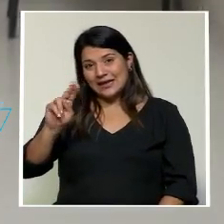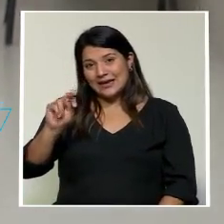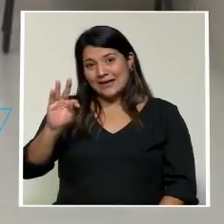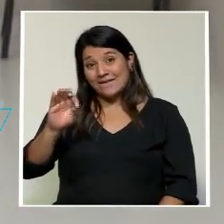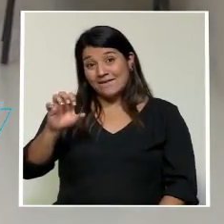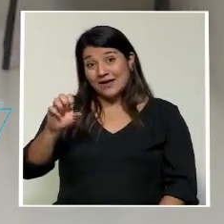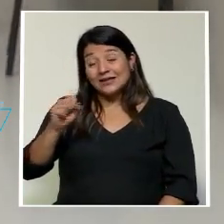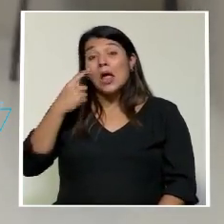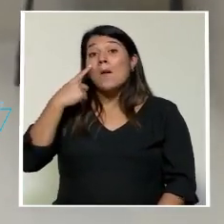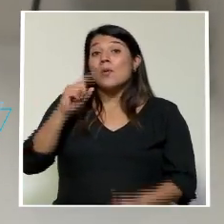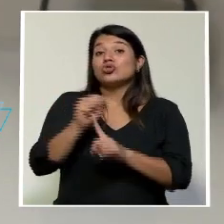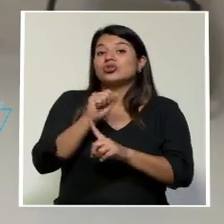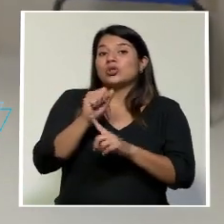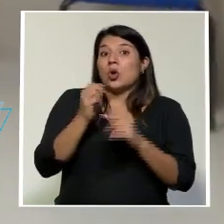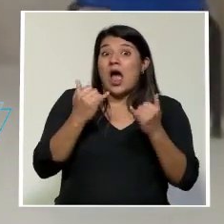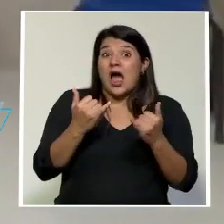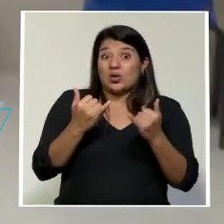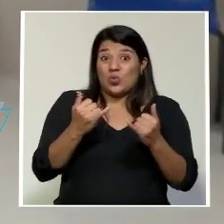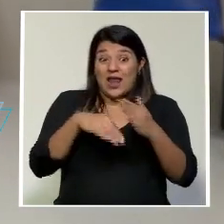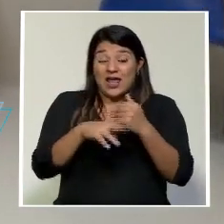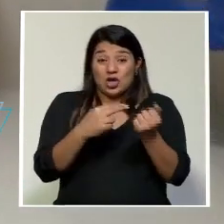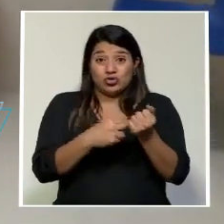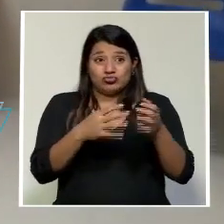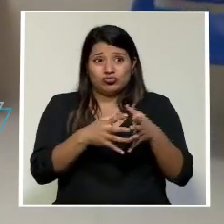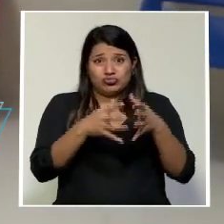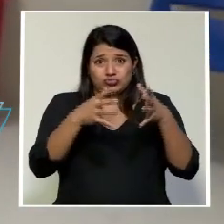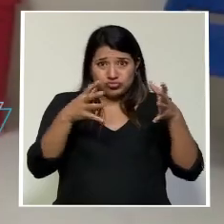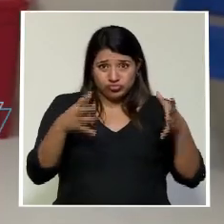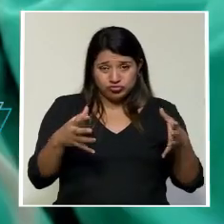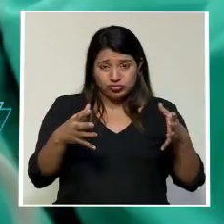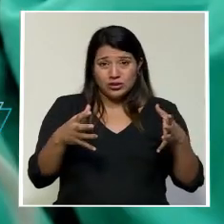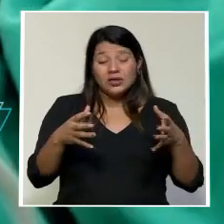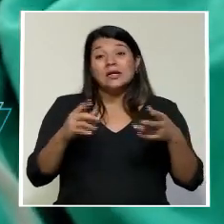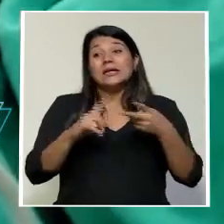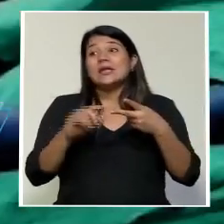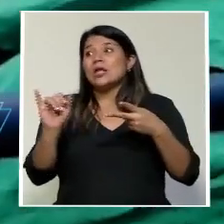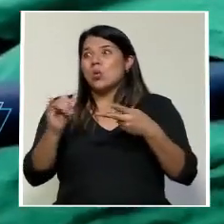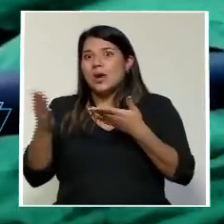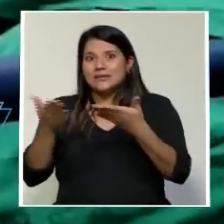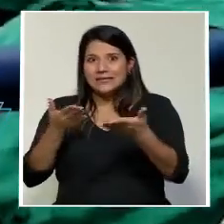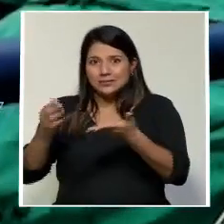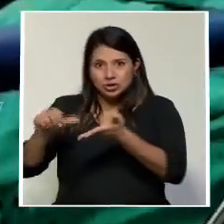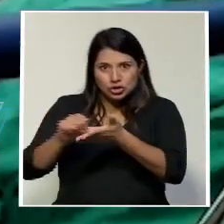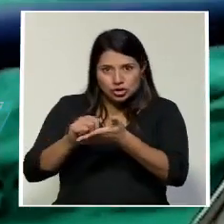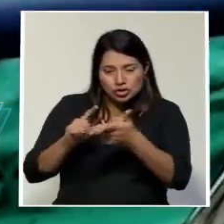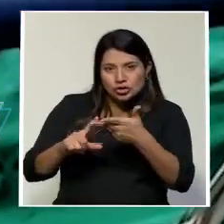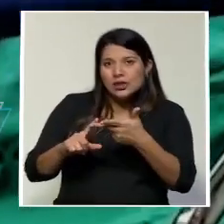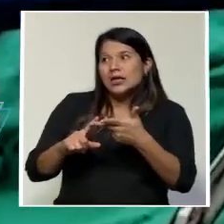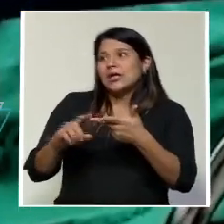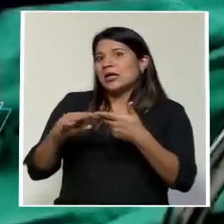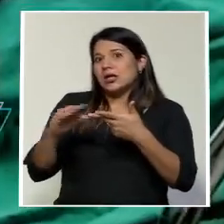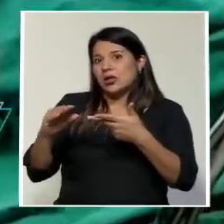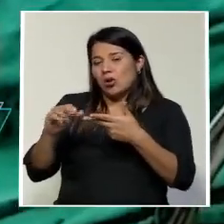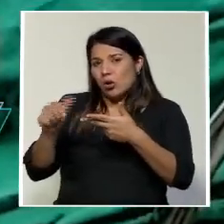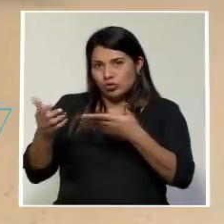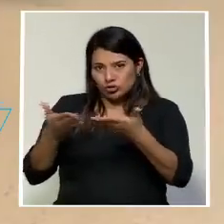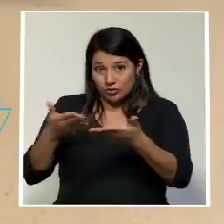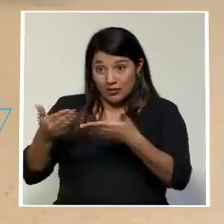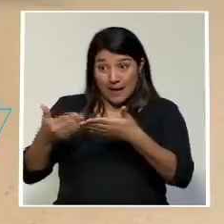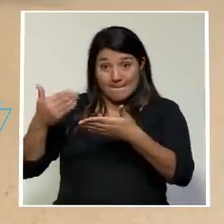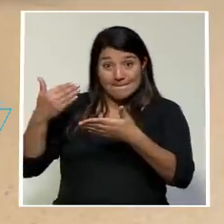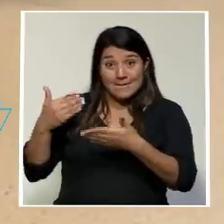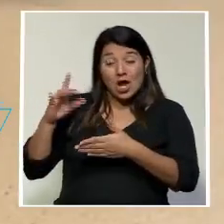actuales, así como del comportamiento en el porcentaje de ocupación de los servicios de cirugía y medicina en los centros médicos participantes, El pasado